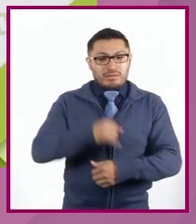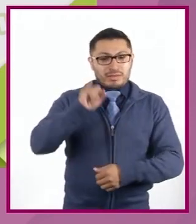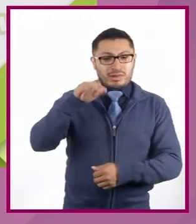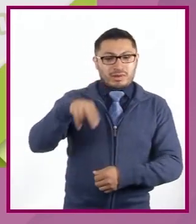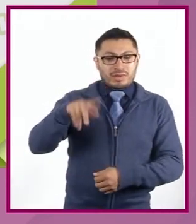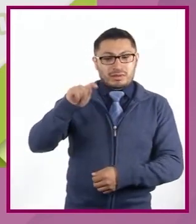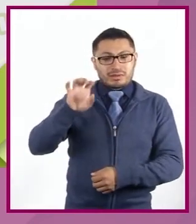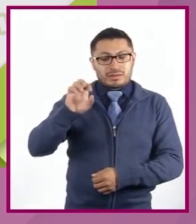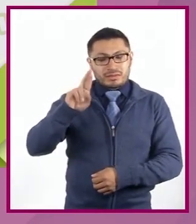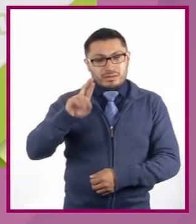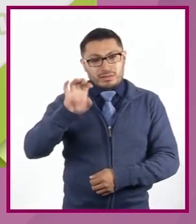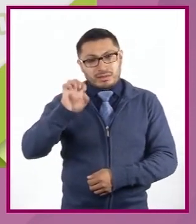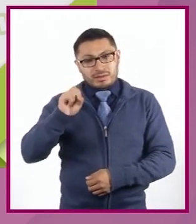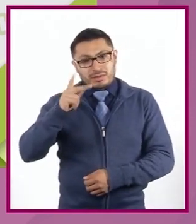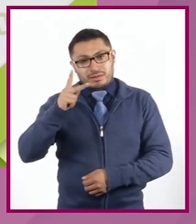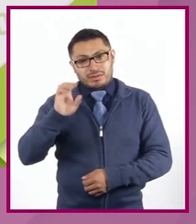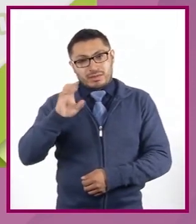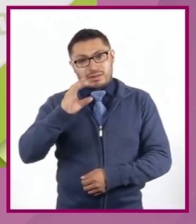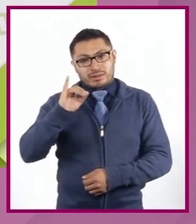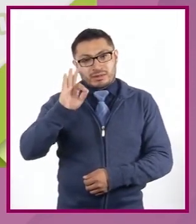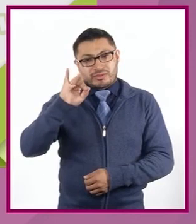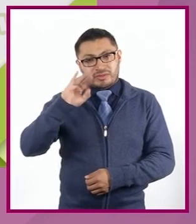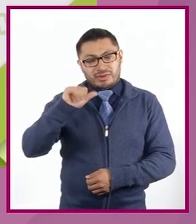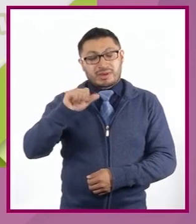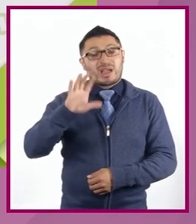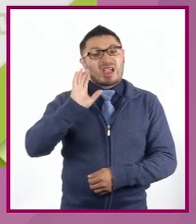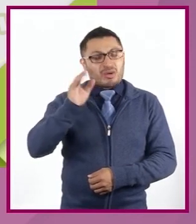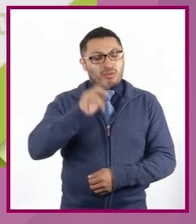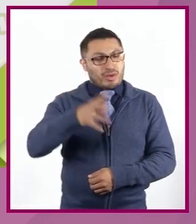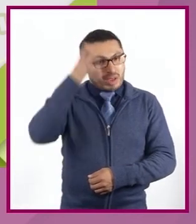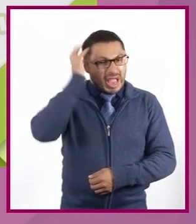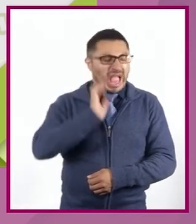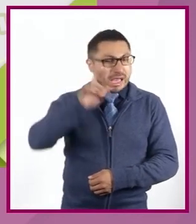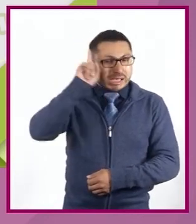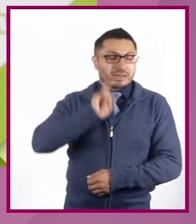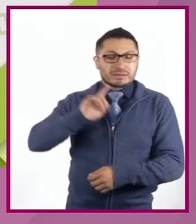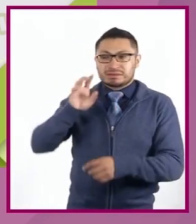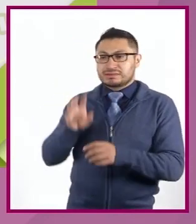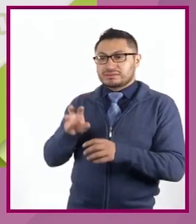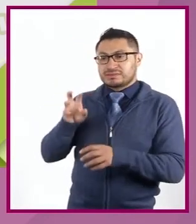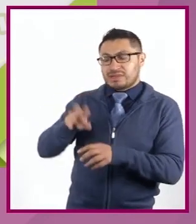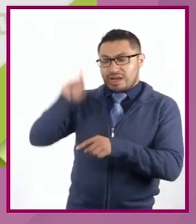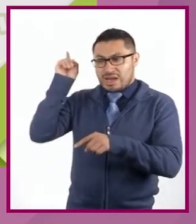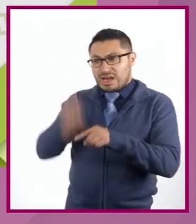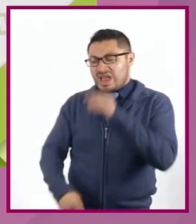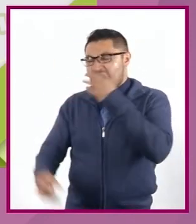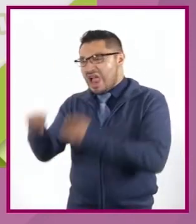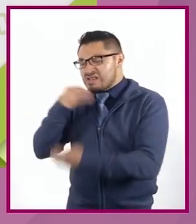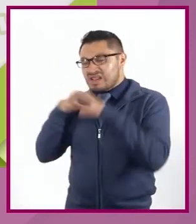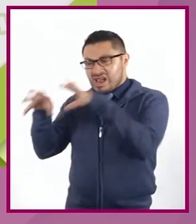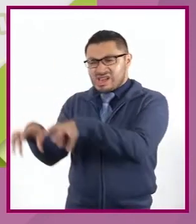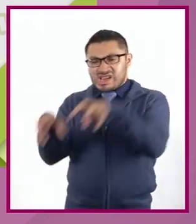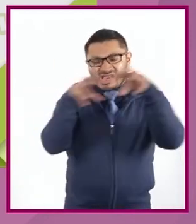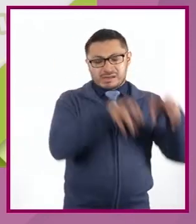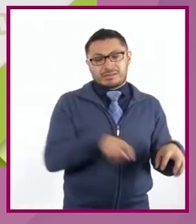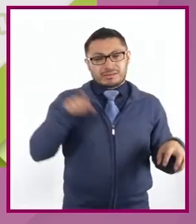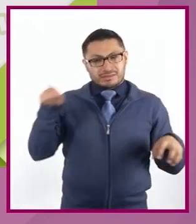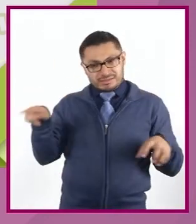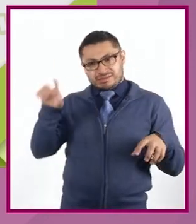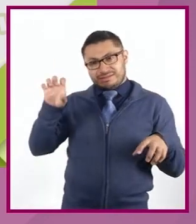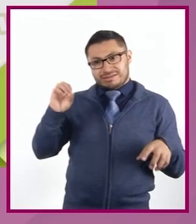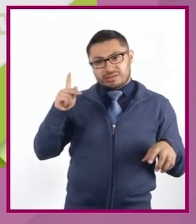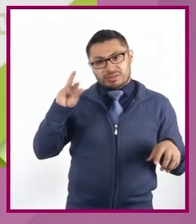interespecífica se observó cuando la leona le quitó el alimento al leopardo. Lucha por